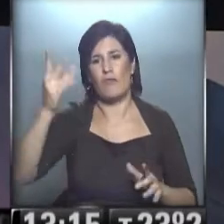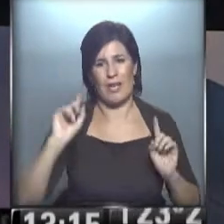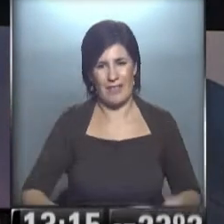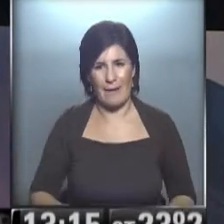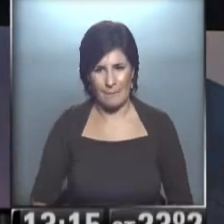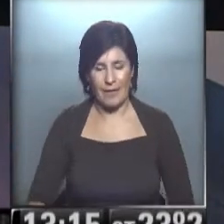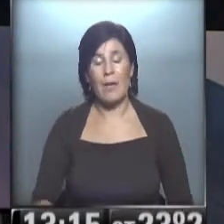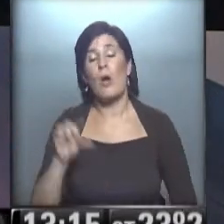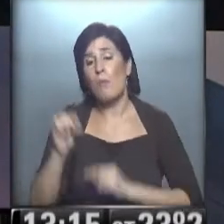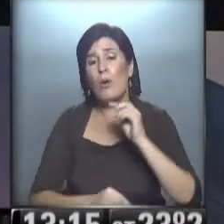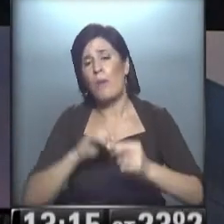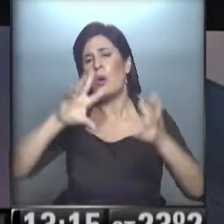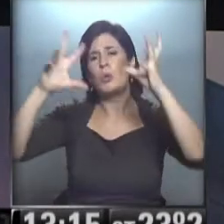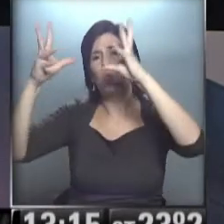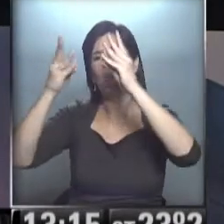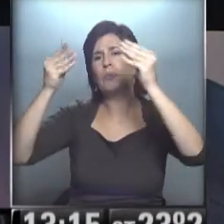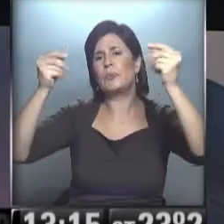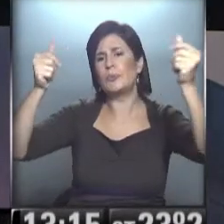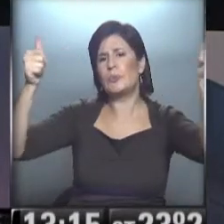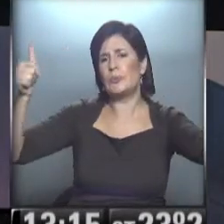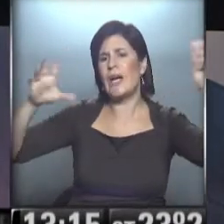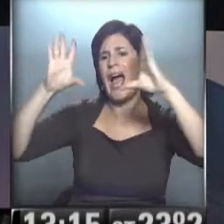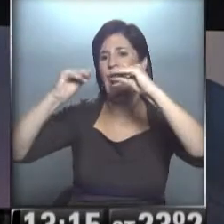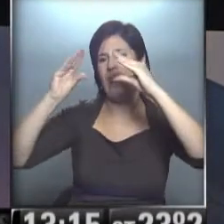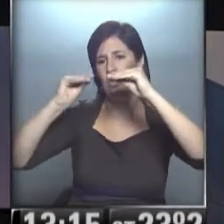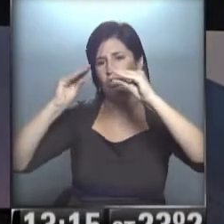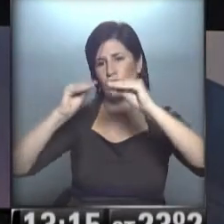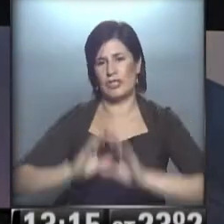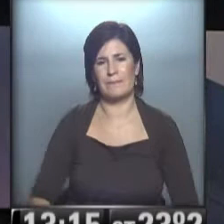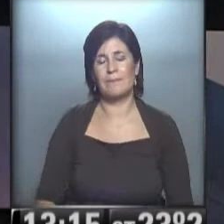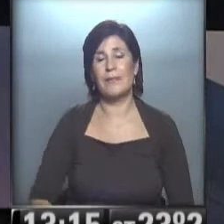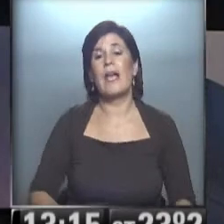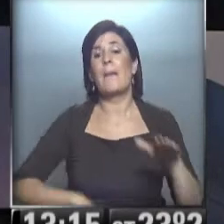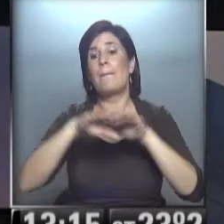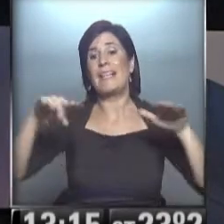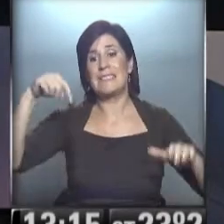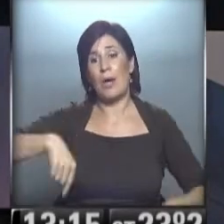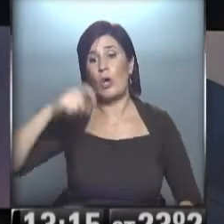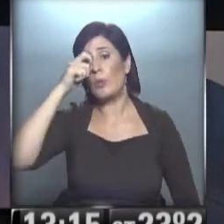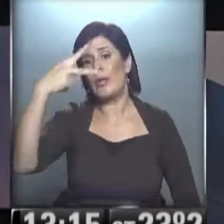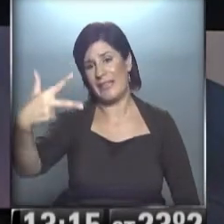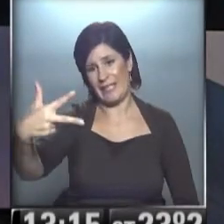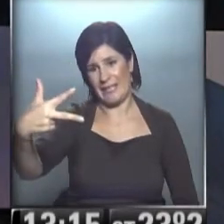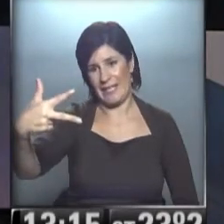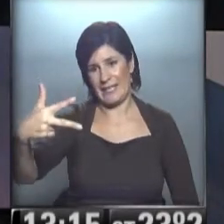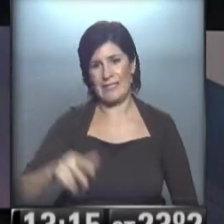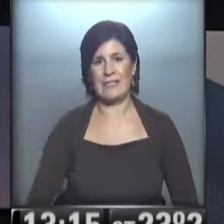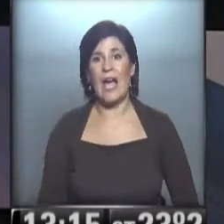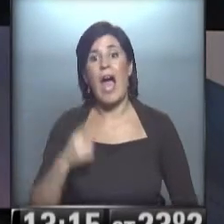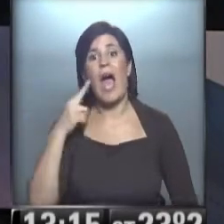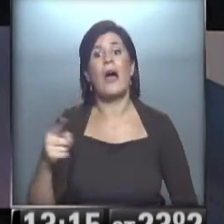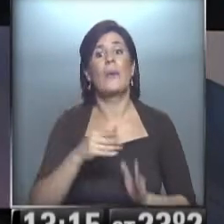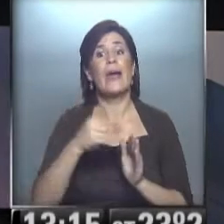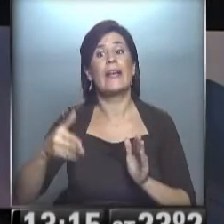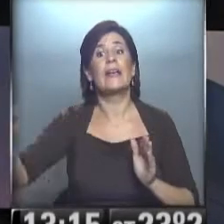disminuyendo de manera muy notoria hacia la noche. Máxima estimada para hoy, 23 grados. Y aquí tenemos los